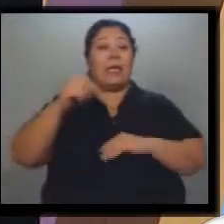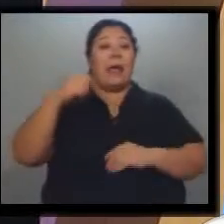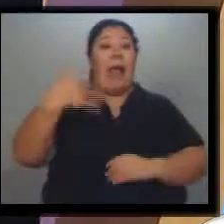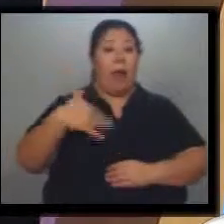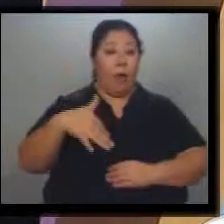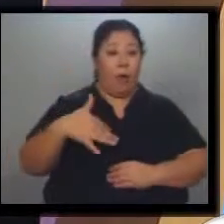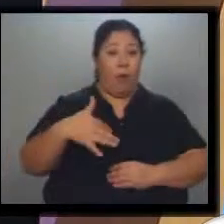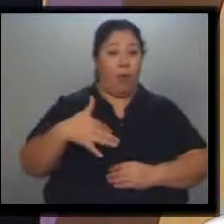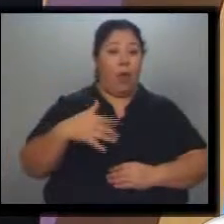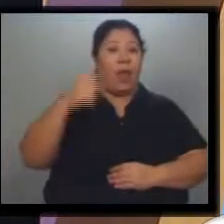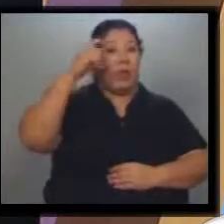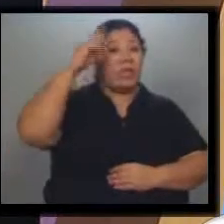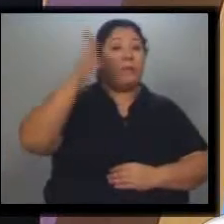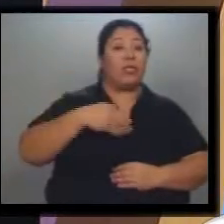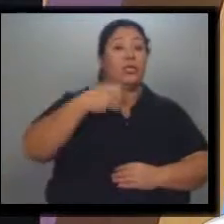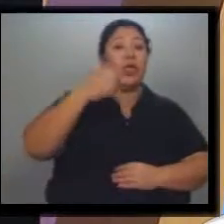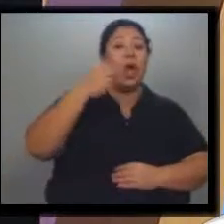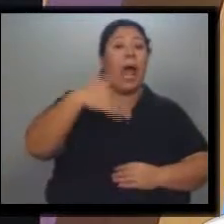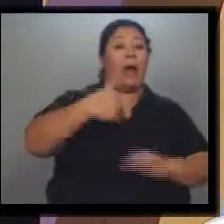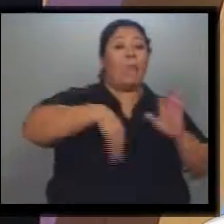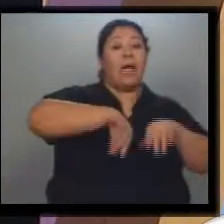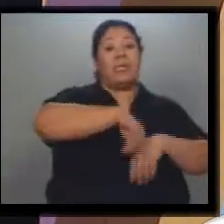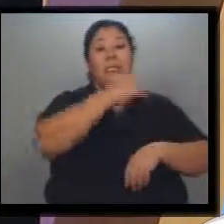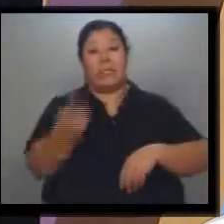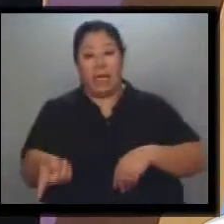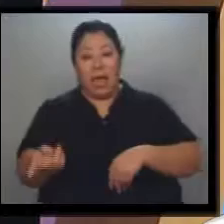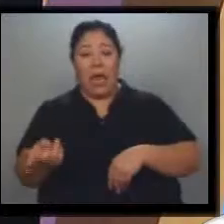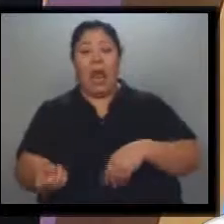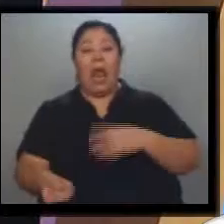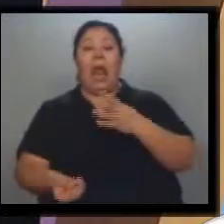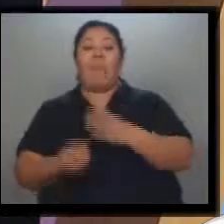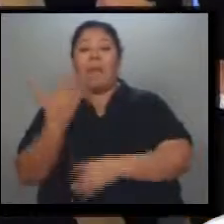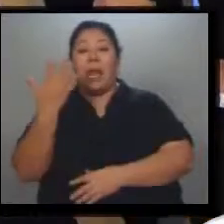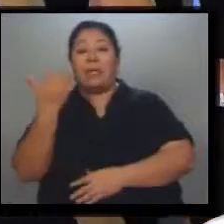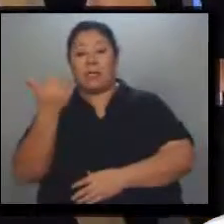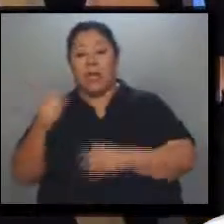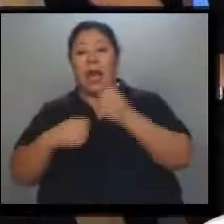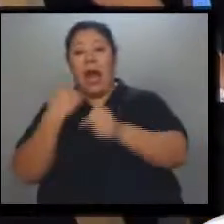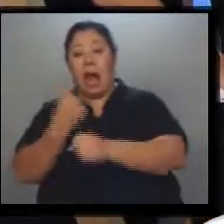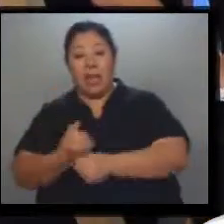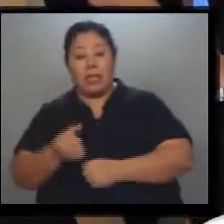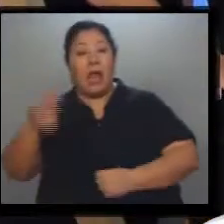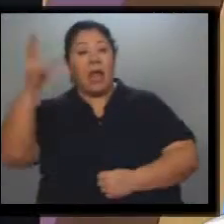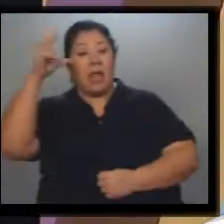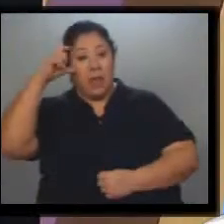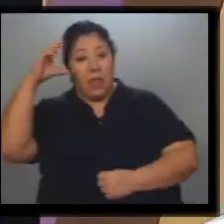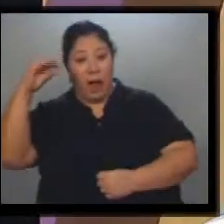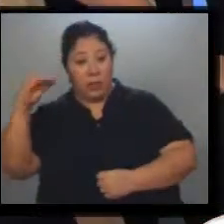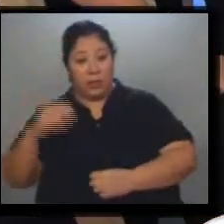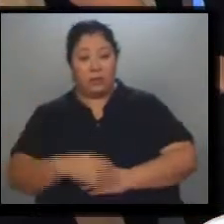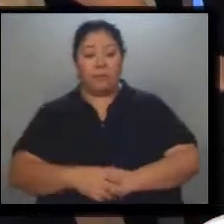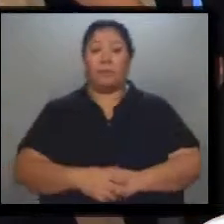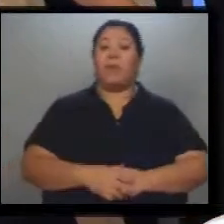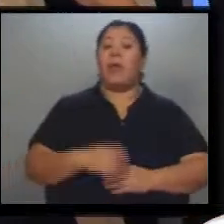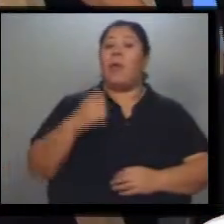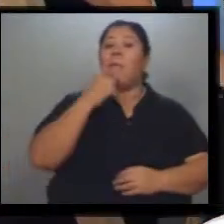noche y te vas a tomar taxi, digo, tratá de hacerlo a las 9, viste, 9 bueno, y media, ver, que no te agarre las 10, que es 20% más caro. Y si somos